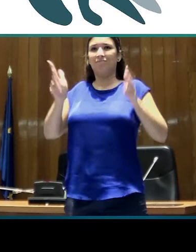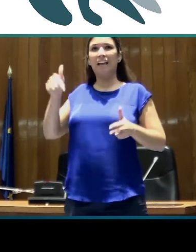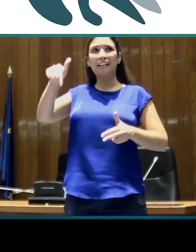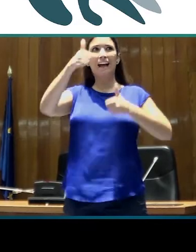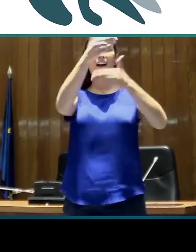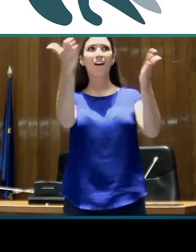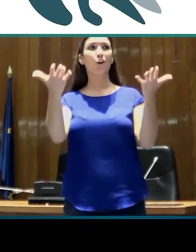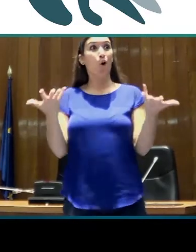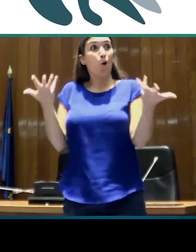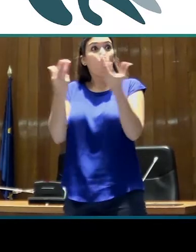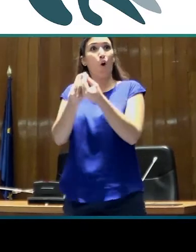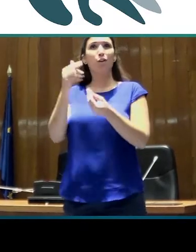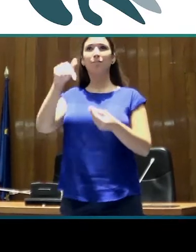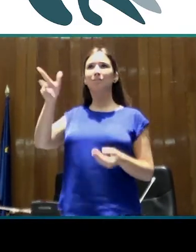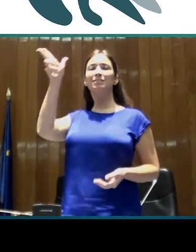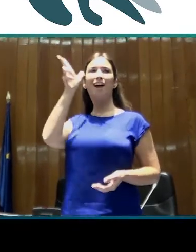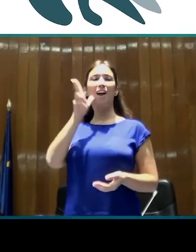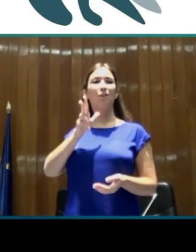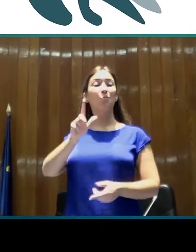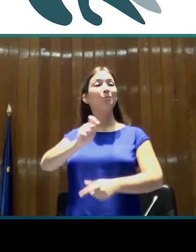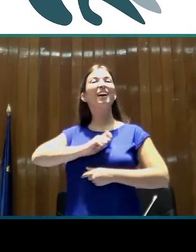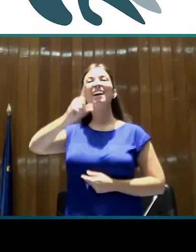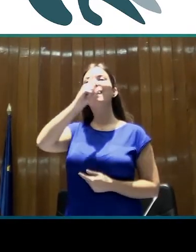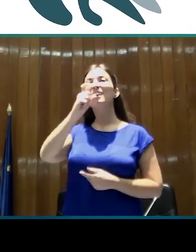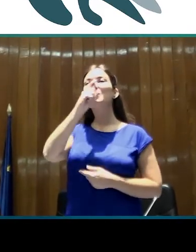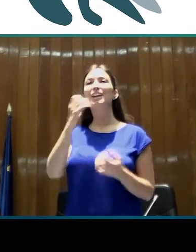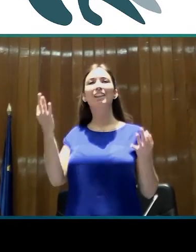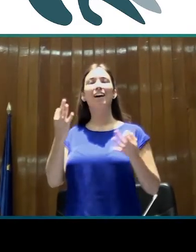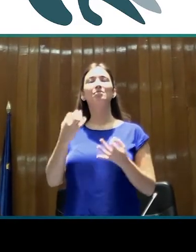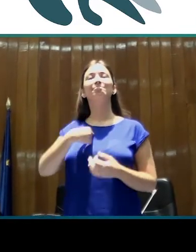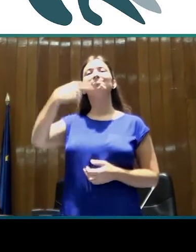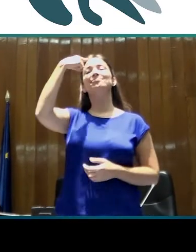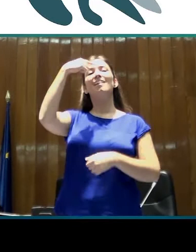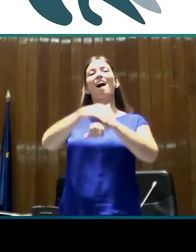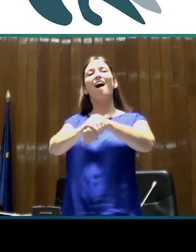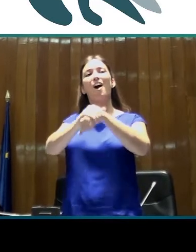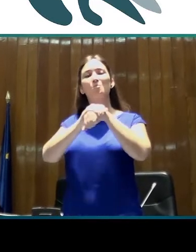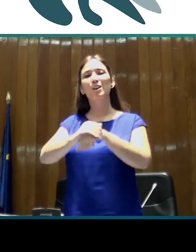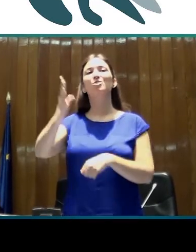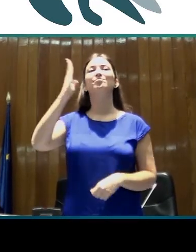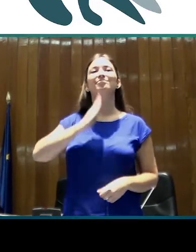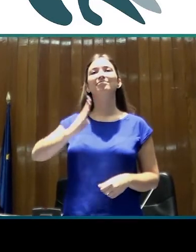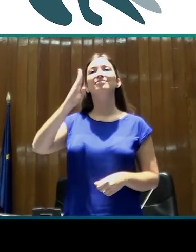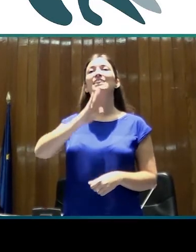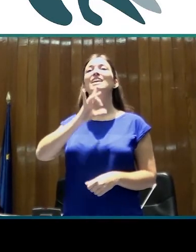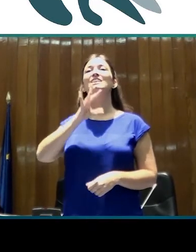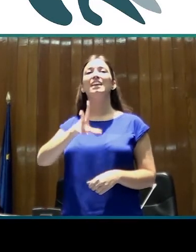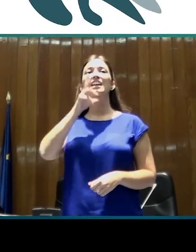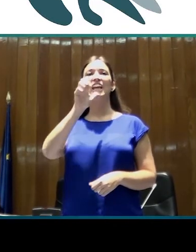habitación con ustedes, en este salón que recuerda a un amigo muy querido como era Ernest